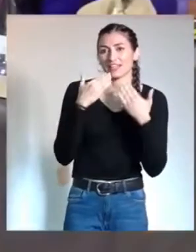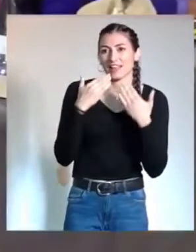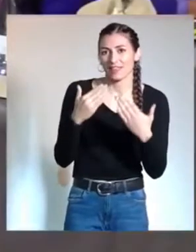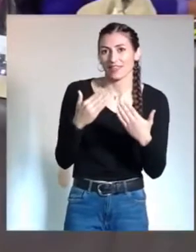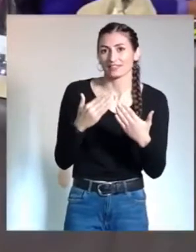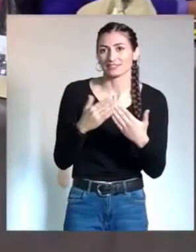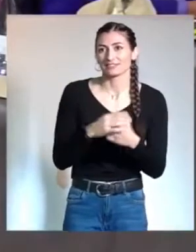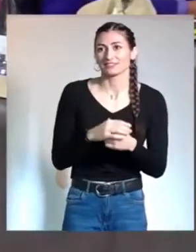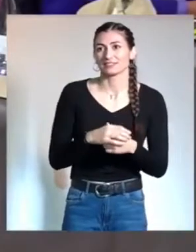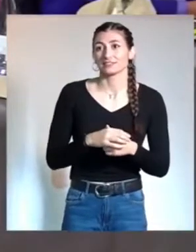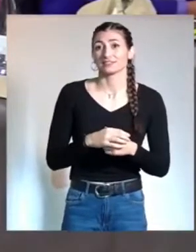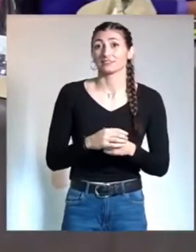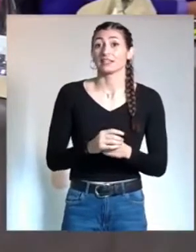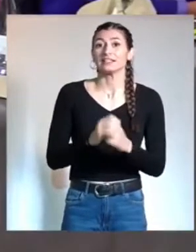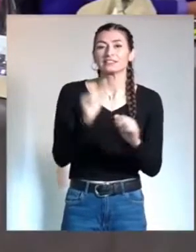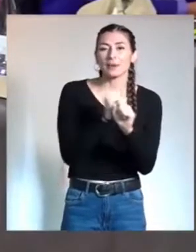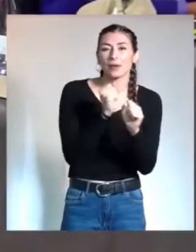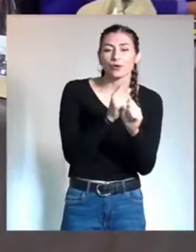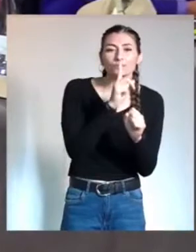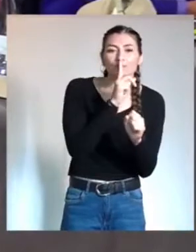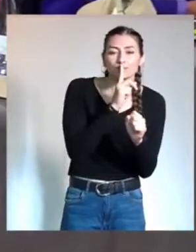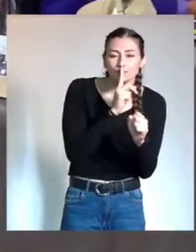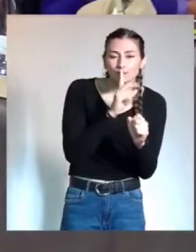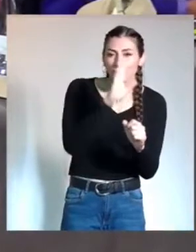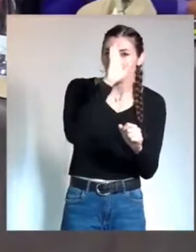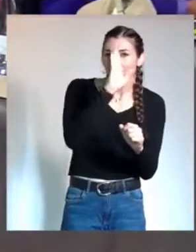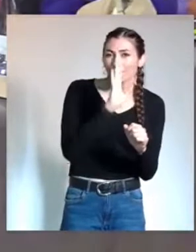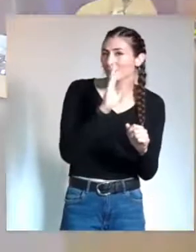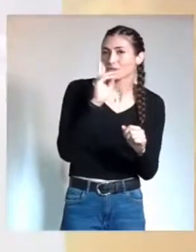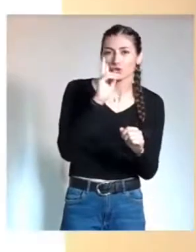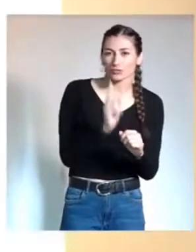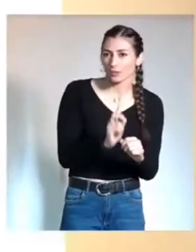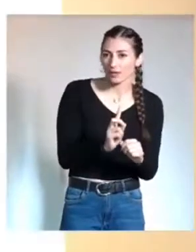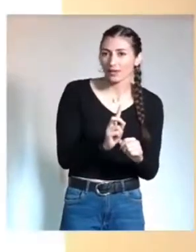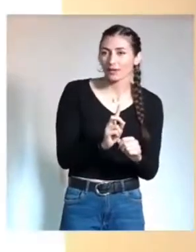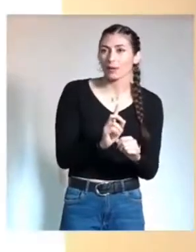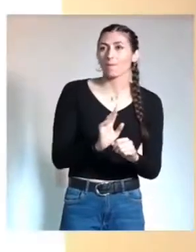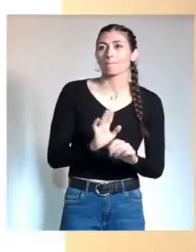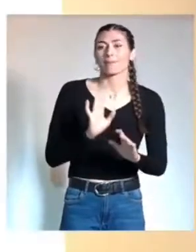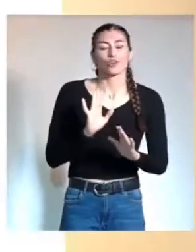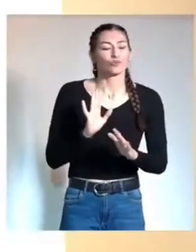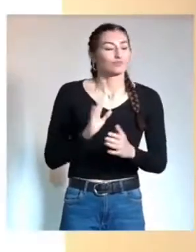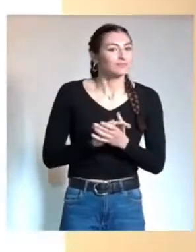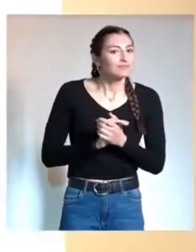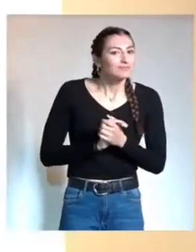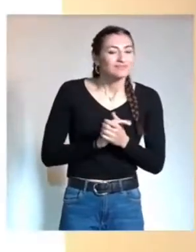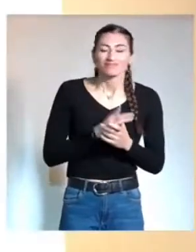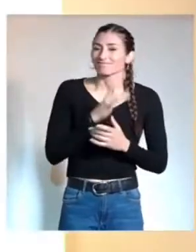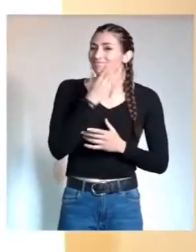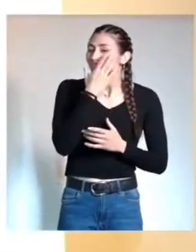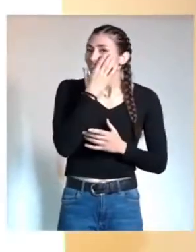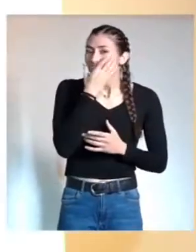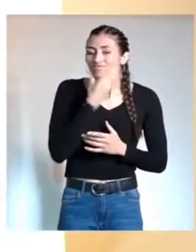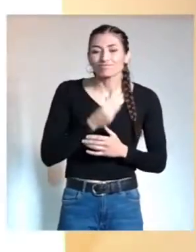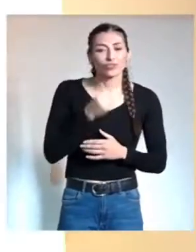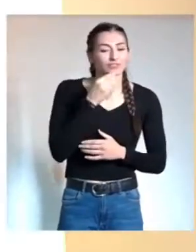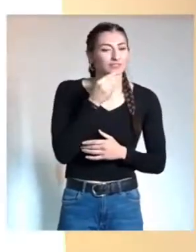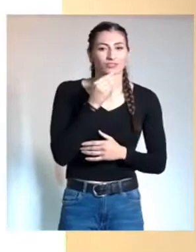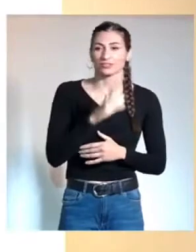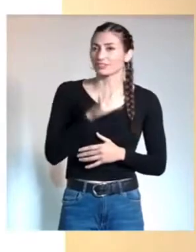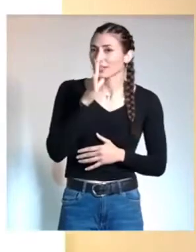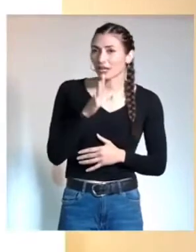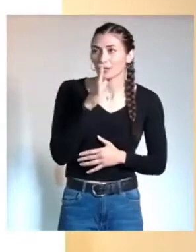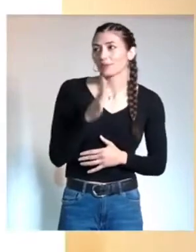que aunque el trabajo es silencioso y no se ve, es encomiable por su presencia y por lo que nos